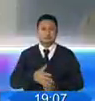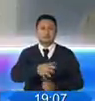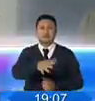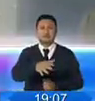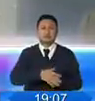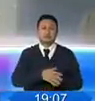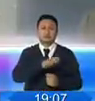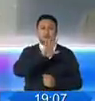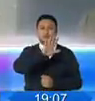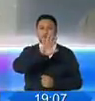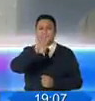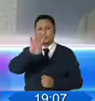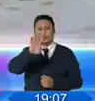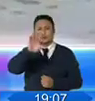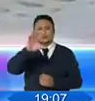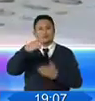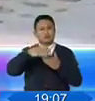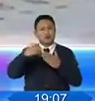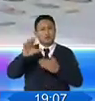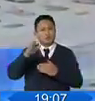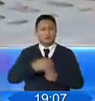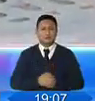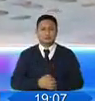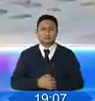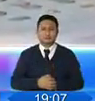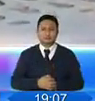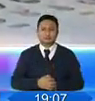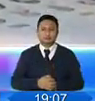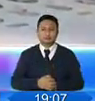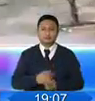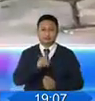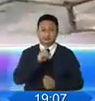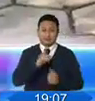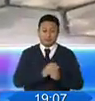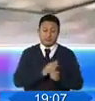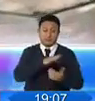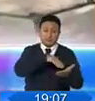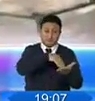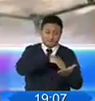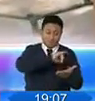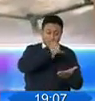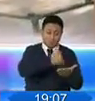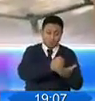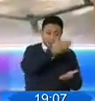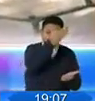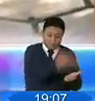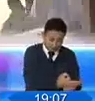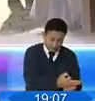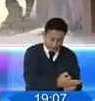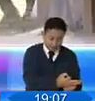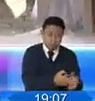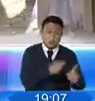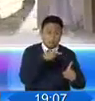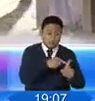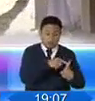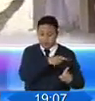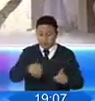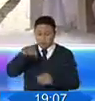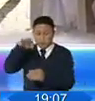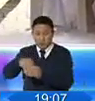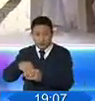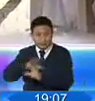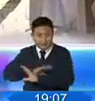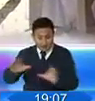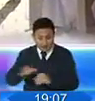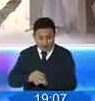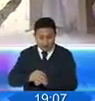menos $54. Si además de la inasistencia como integrante de la junta receptora, la persona no vota, pues